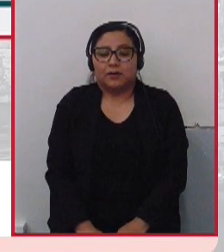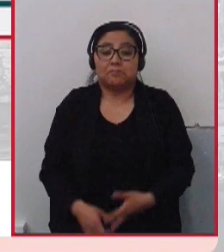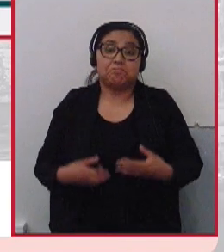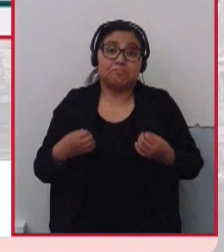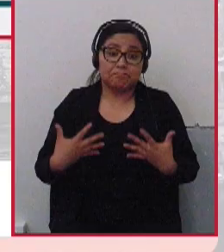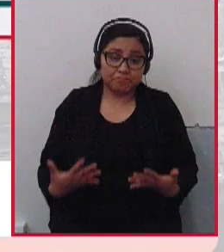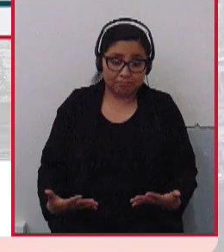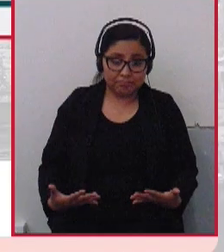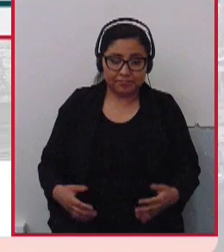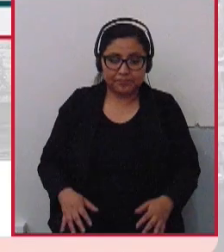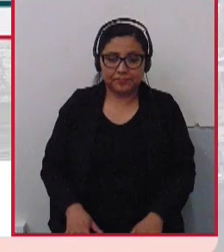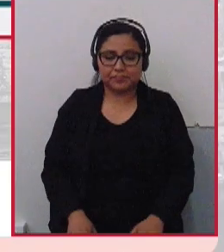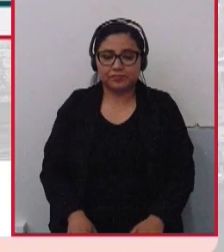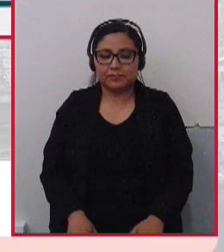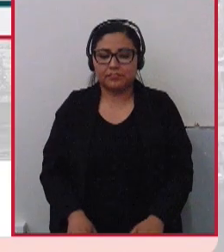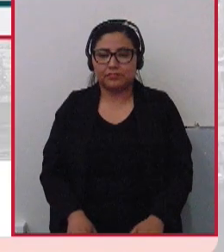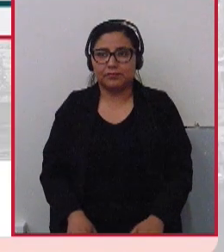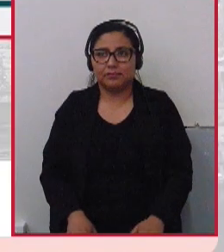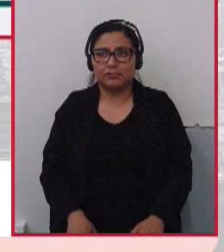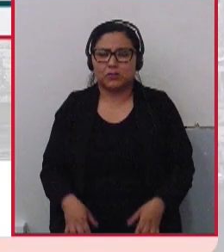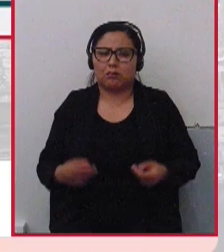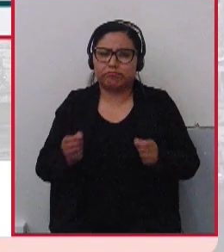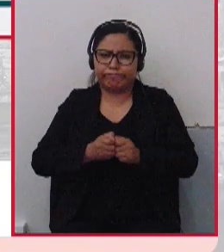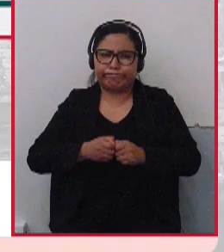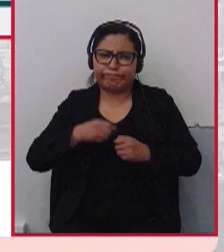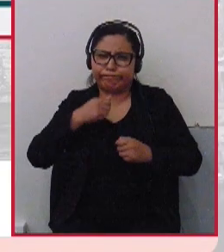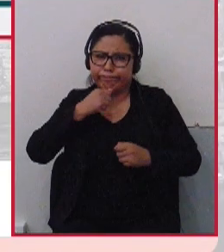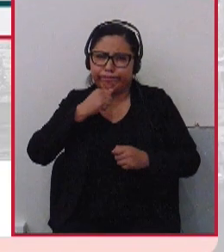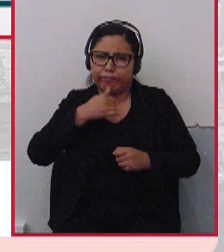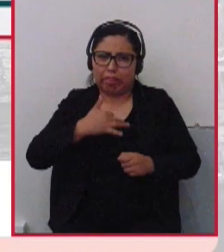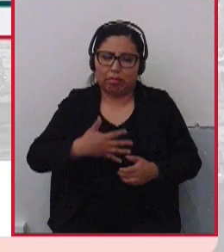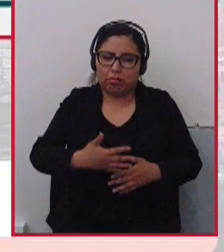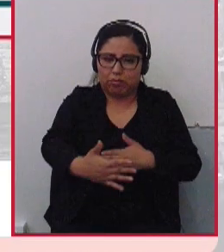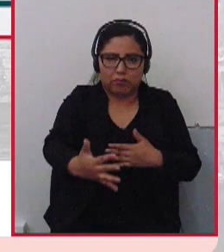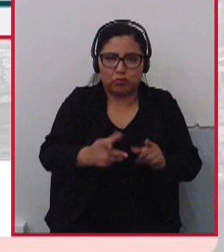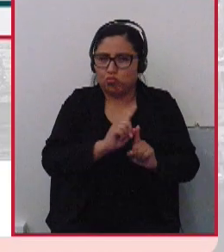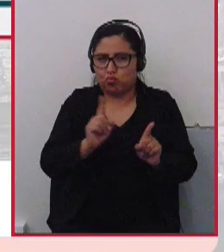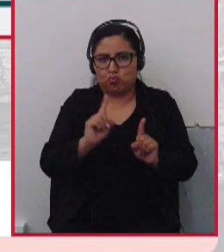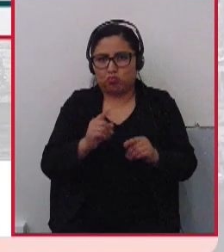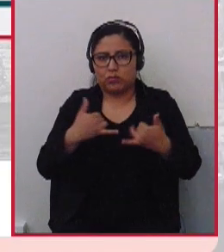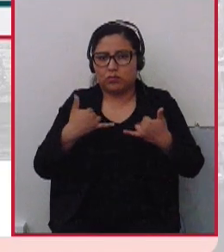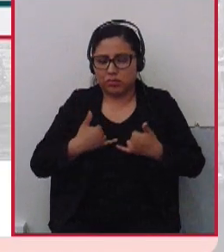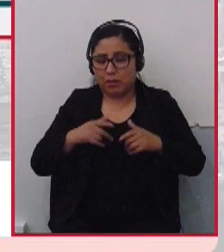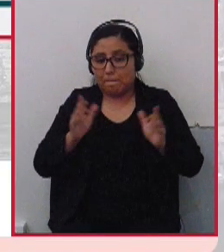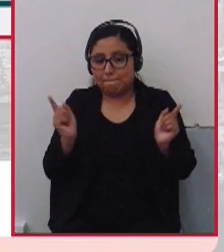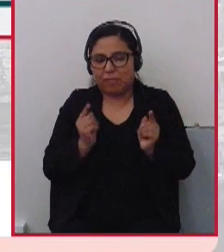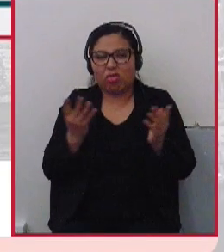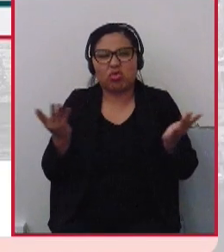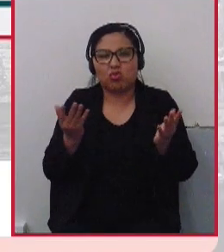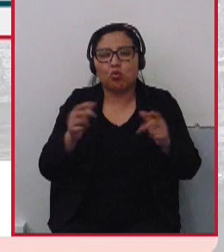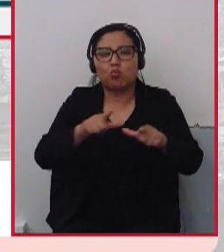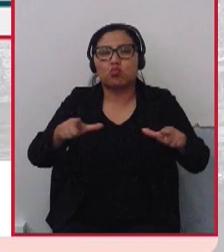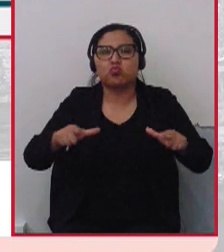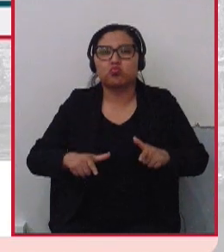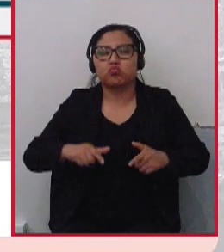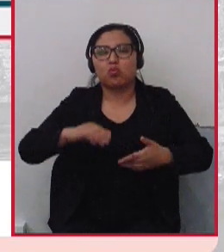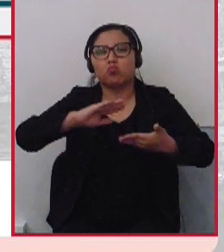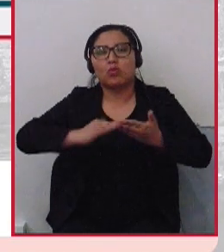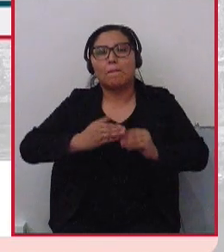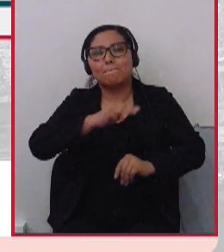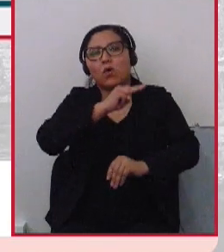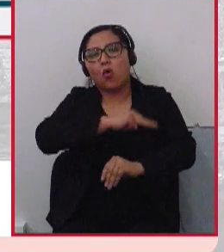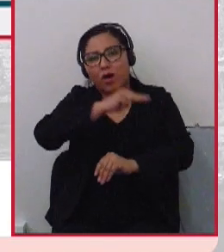Bueno, no me voy a extender en este slide. Nosotros estamos operando en la región Moquegua.